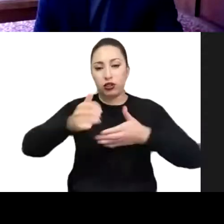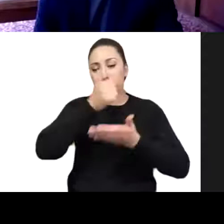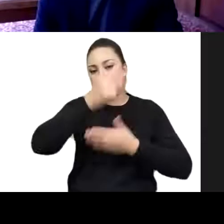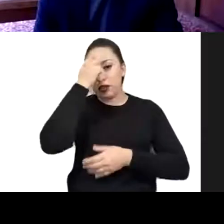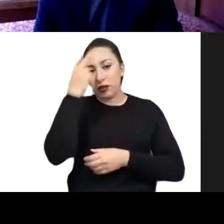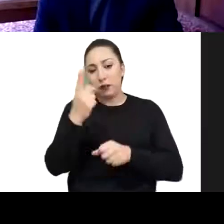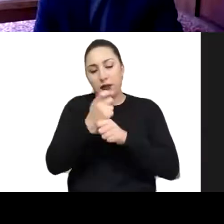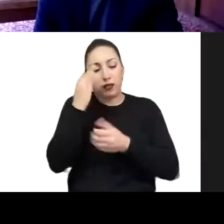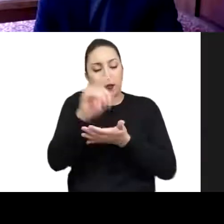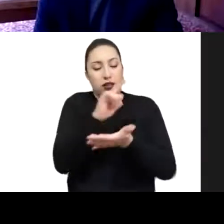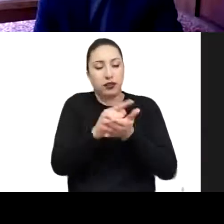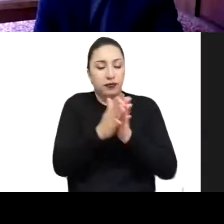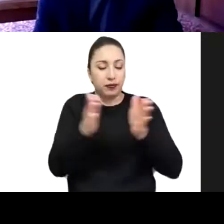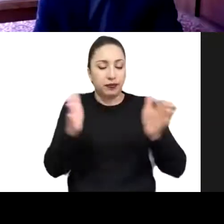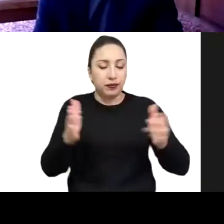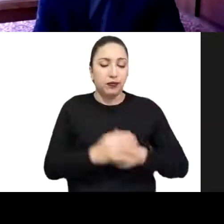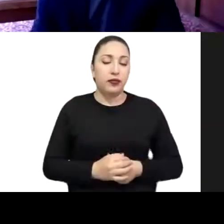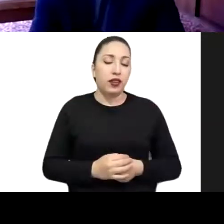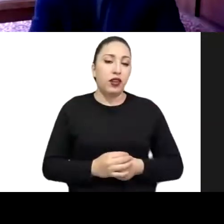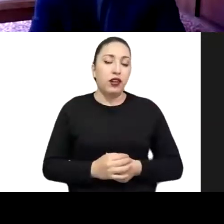primera legislatura.